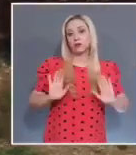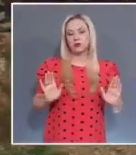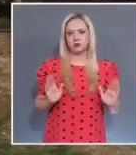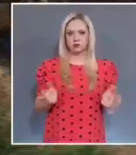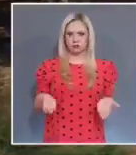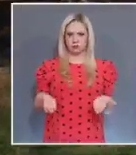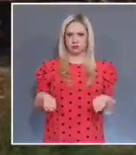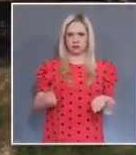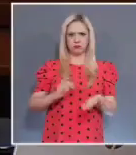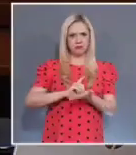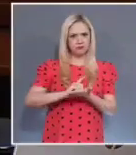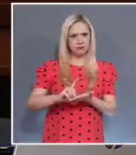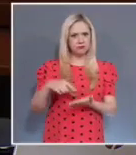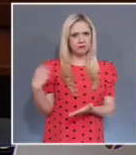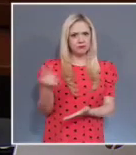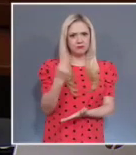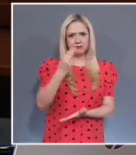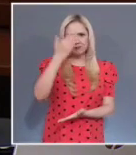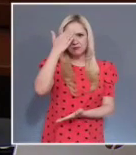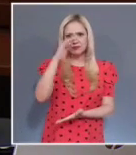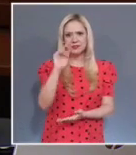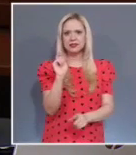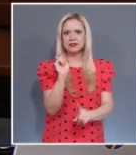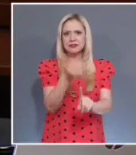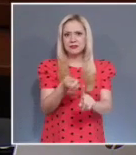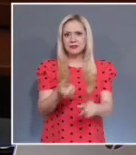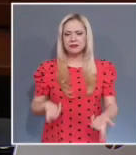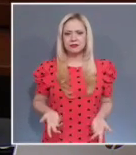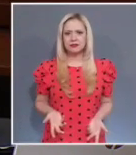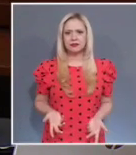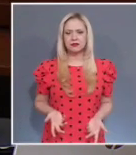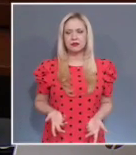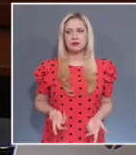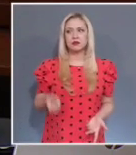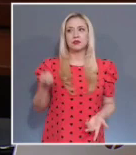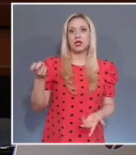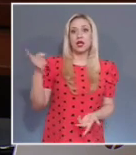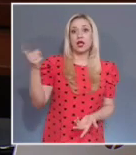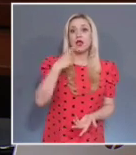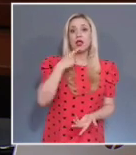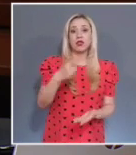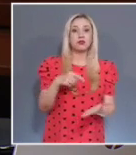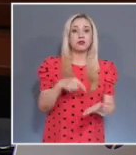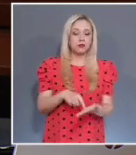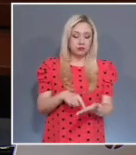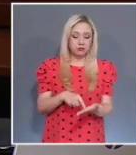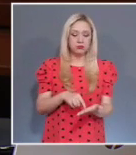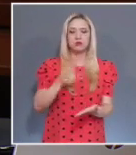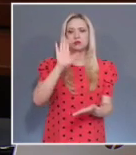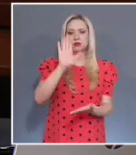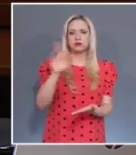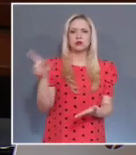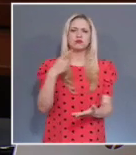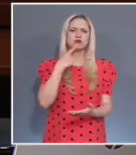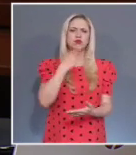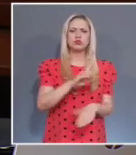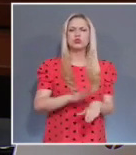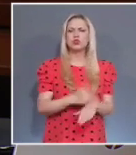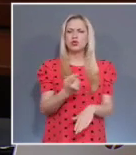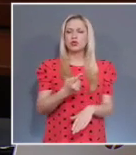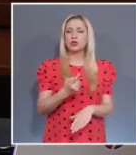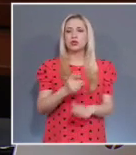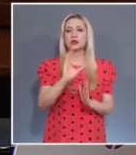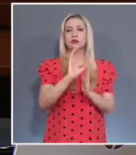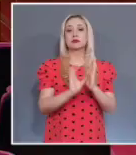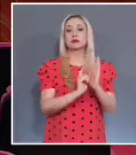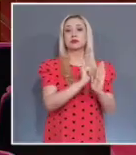la información. El proyecto propone que es inconstitucional este acuerdo porque su amplitud y